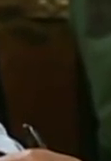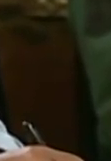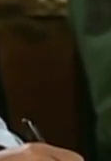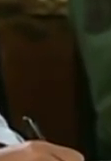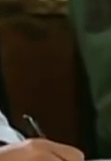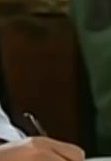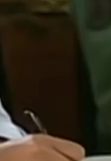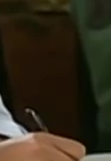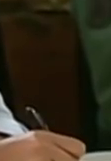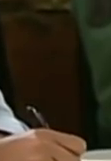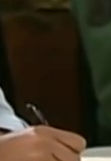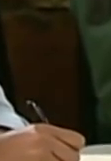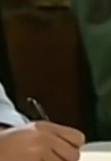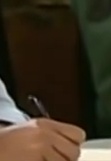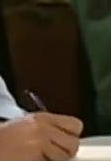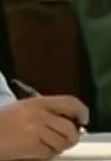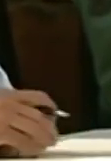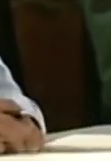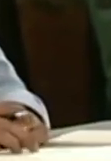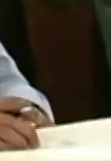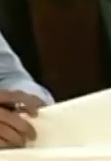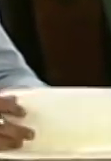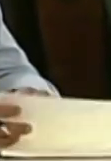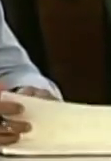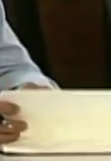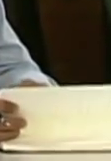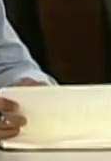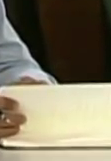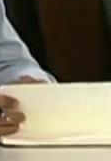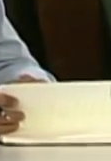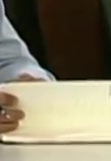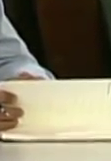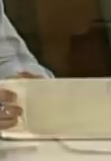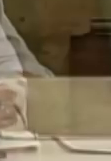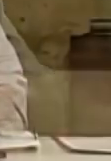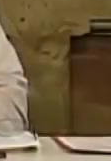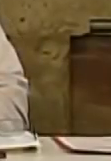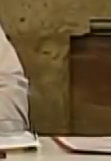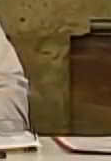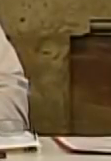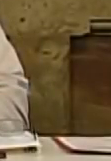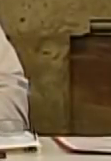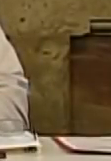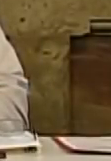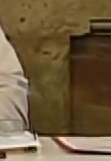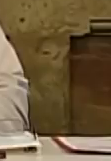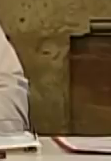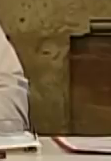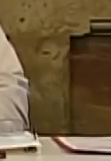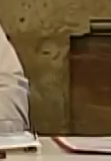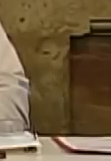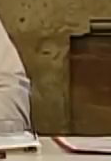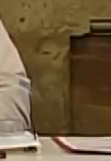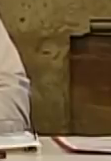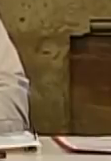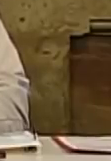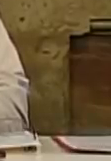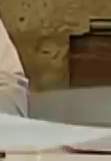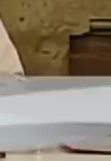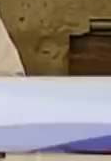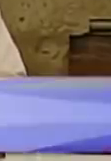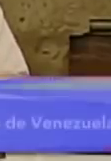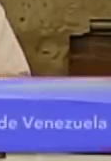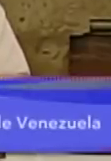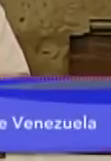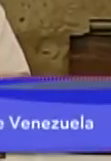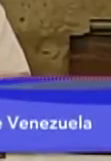dos temas centrales. El primer tema, el oro, el avance del plan oro, oro siglo XXI,